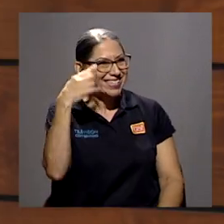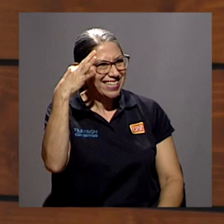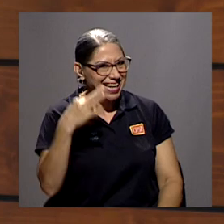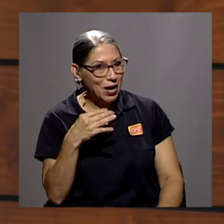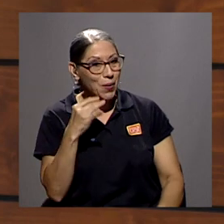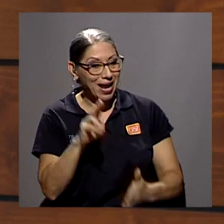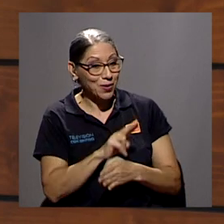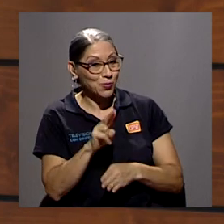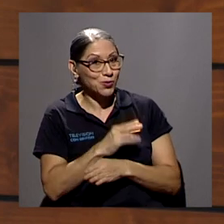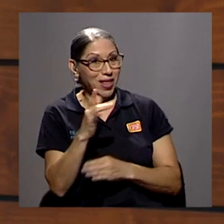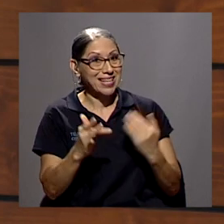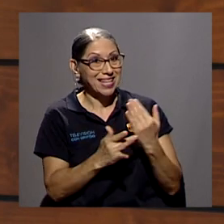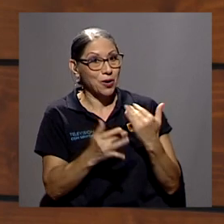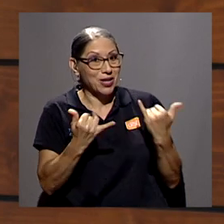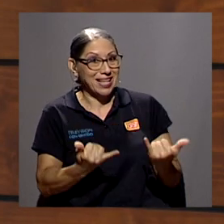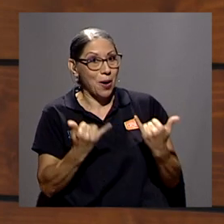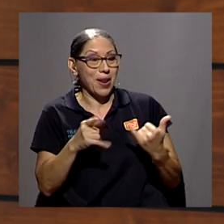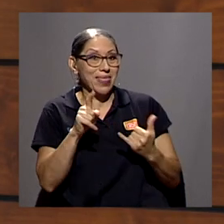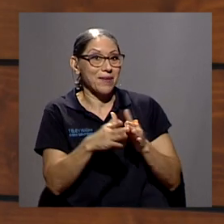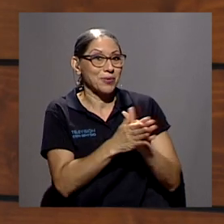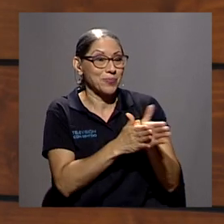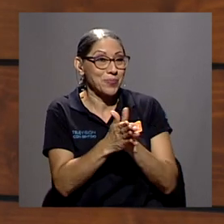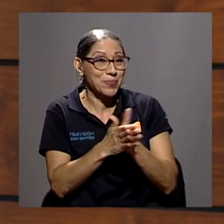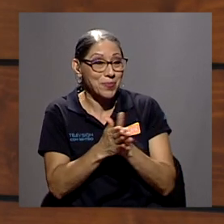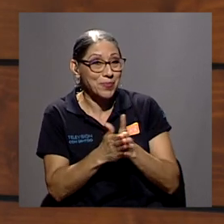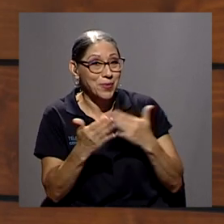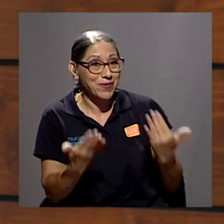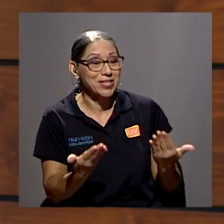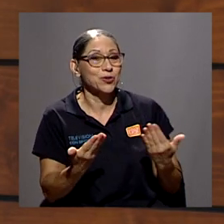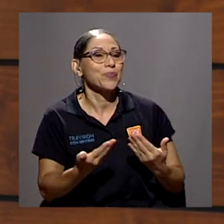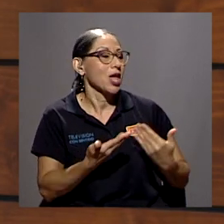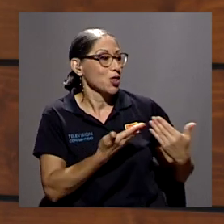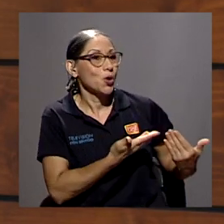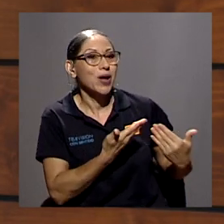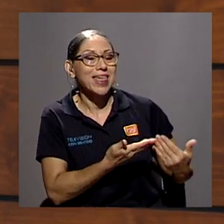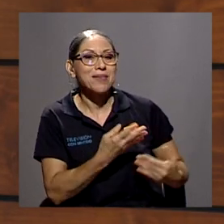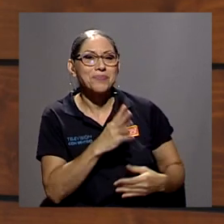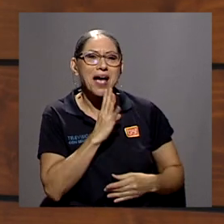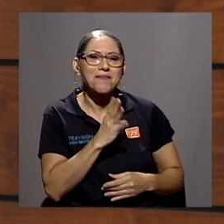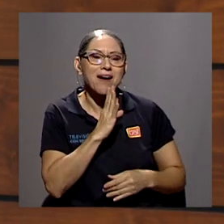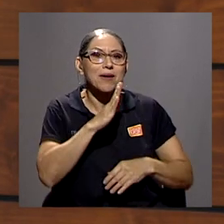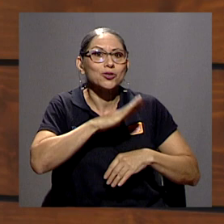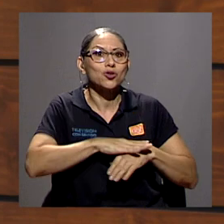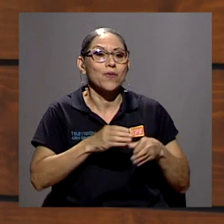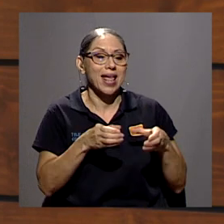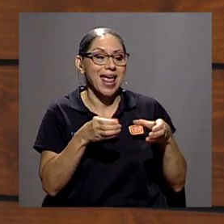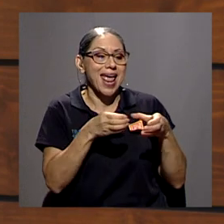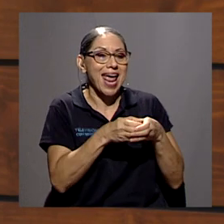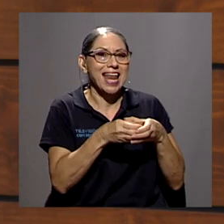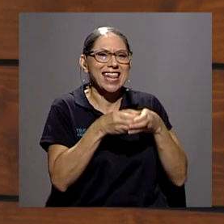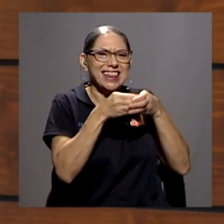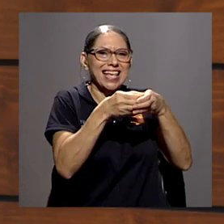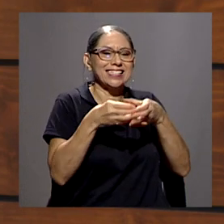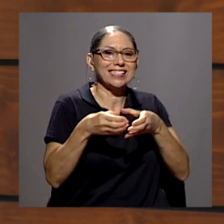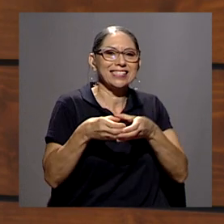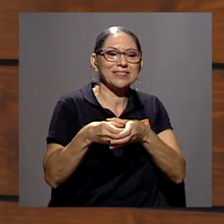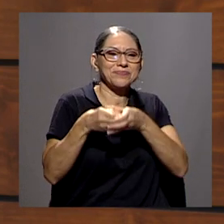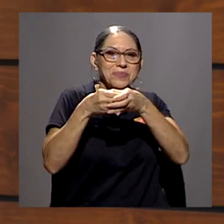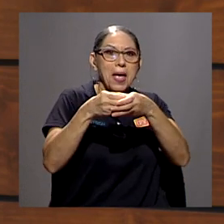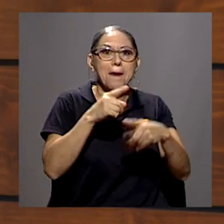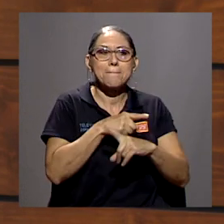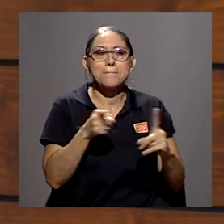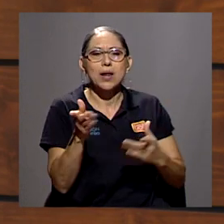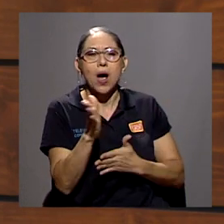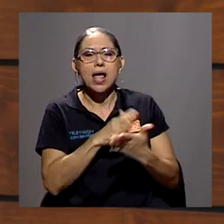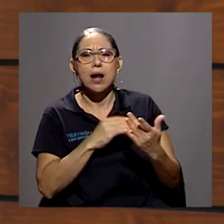en este tiempo porque tenemos que sacar el mayor provecho hablábamos de esas élites pero hay otro otro gran misterio